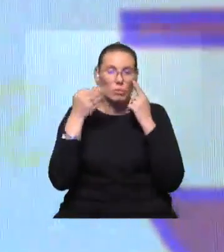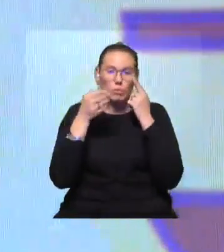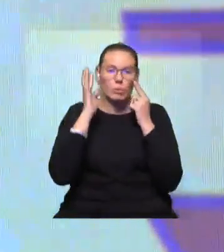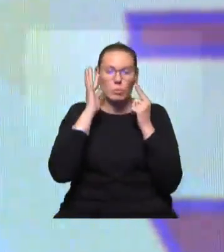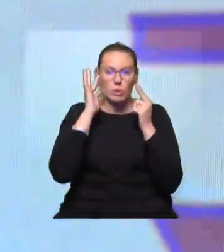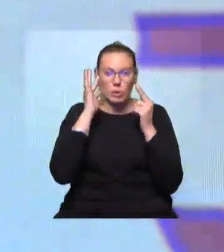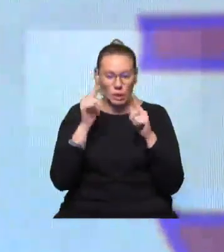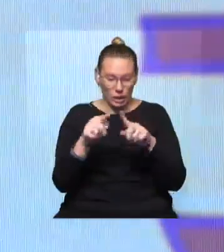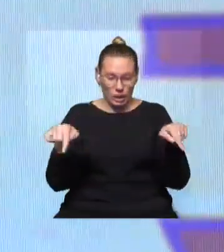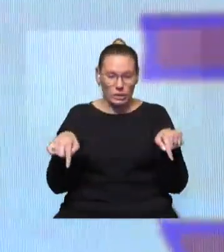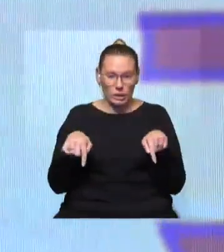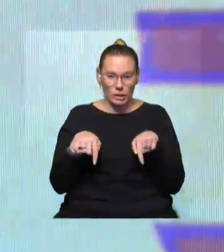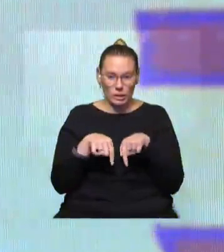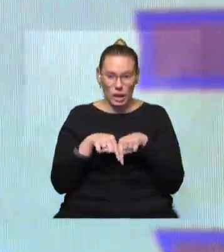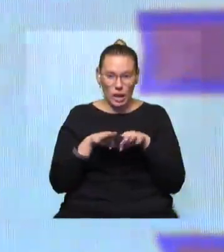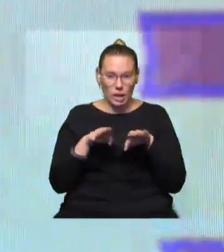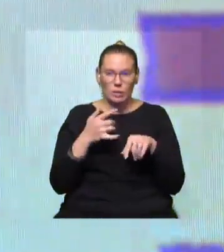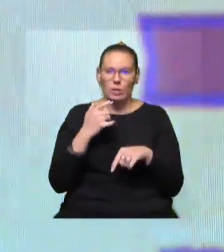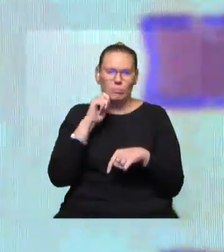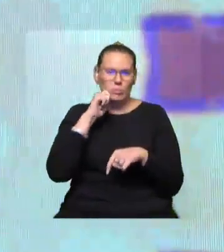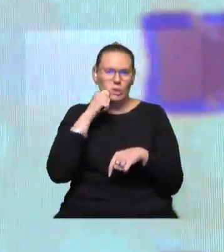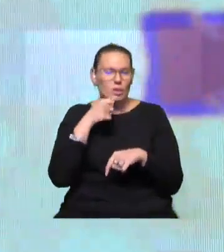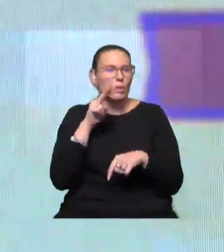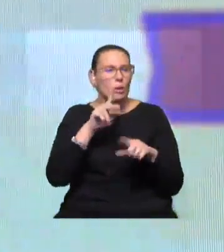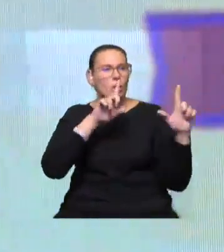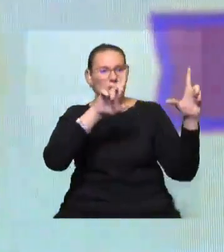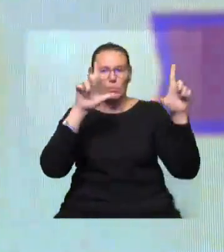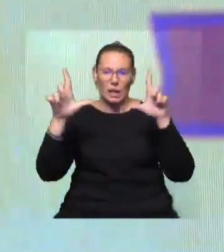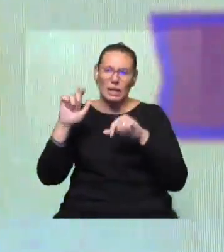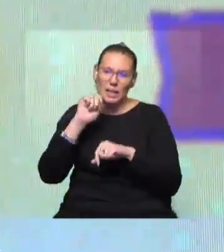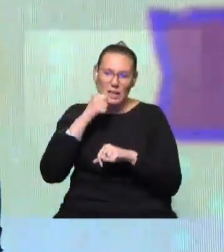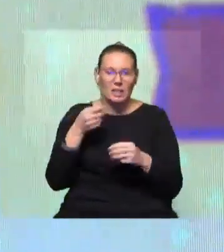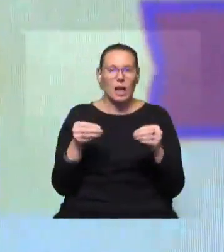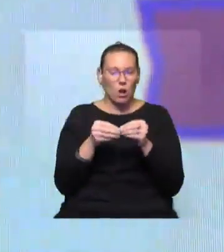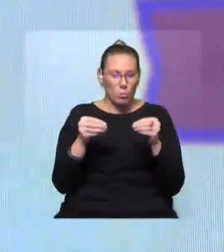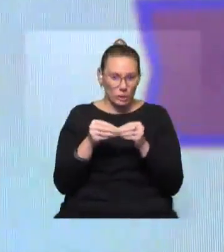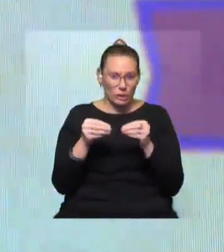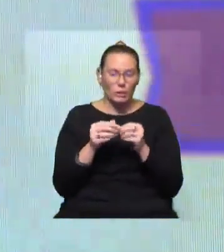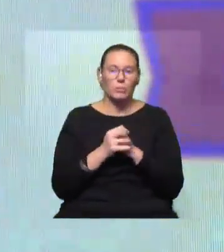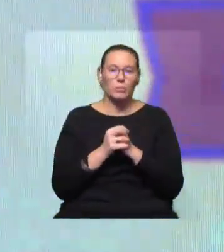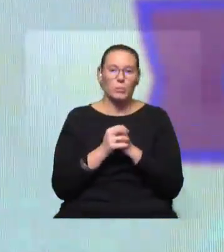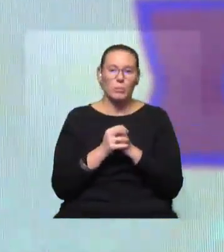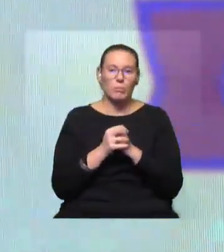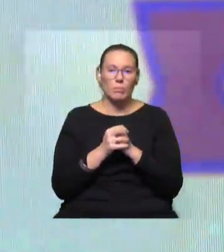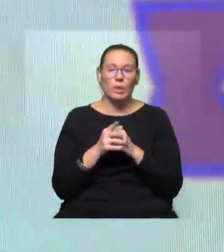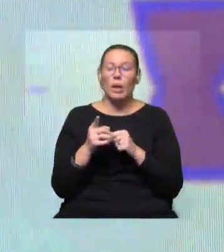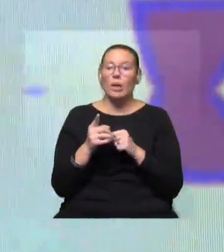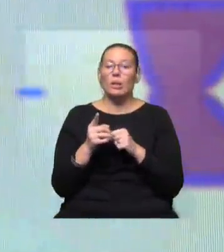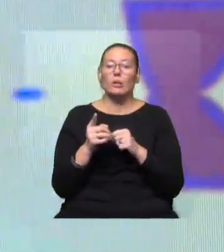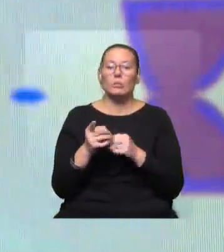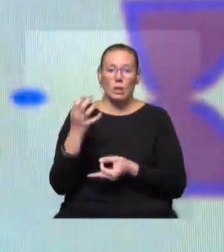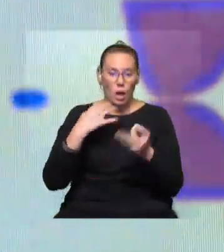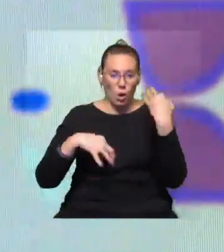escenario mismo que está tiene una intervención buenísima van a ver que hay unas imágenes muy lindas que hicieron los compañeros y bueno es una obra que